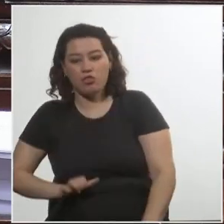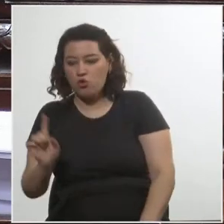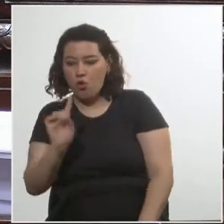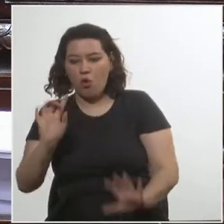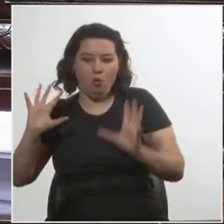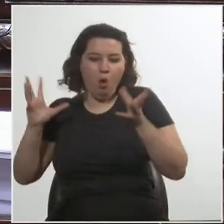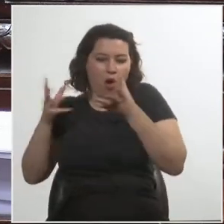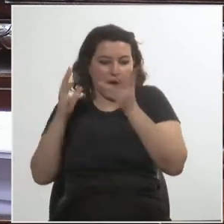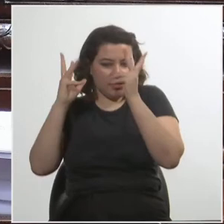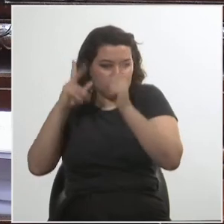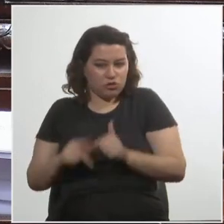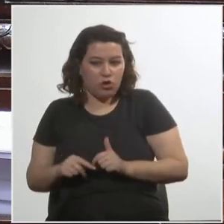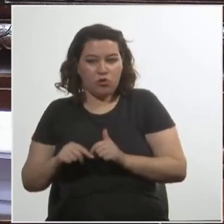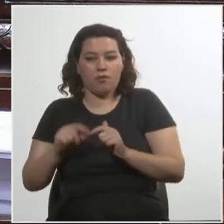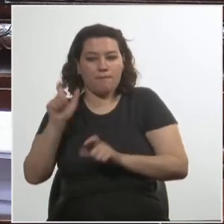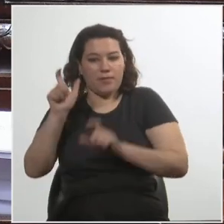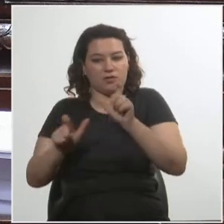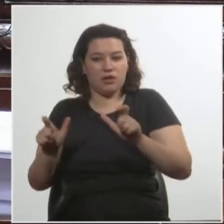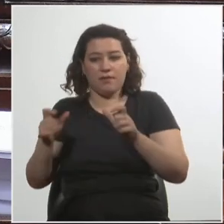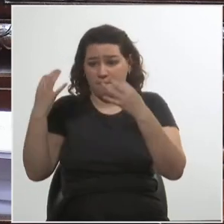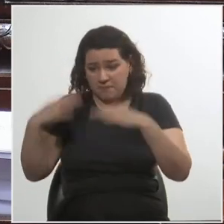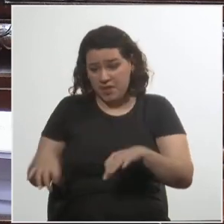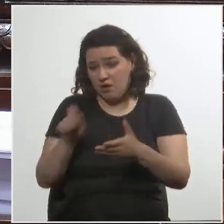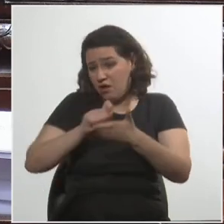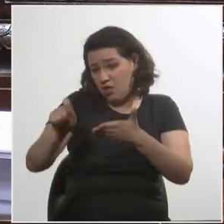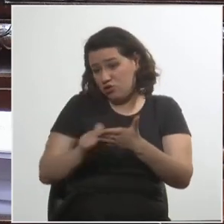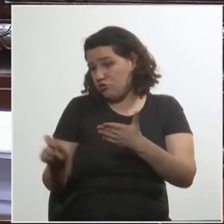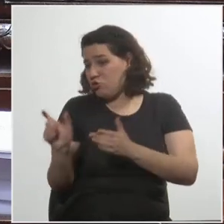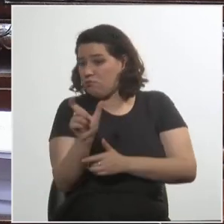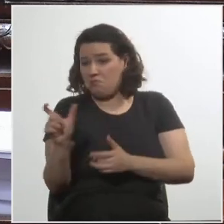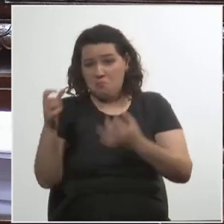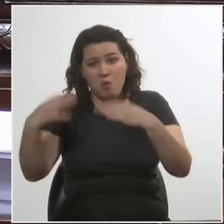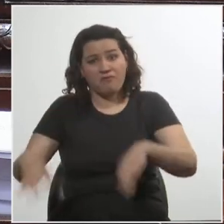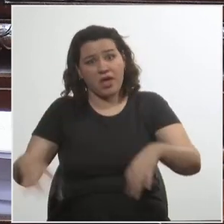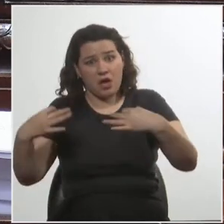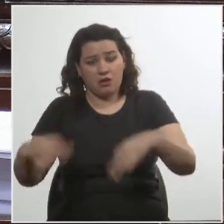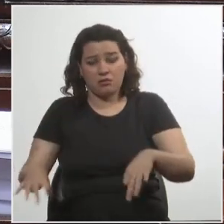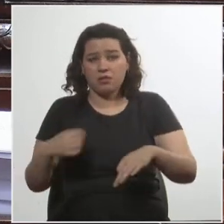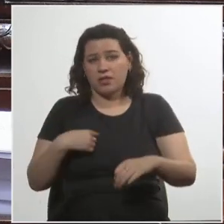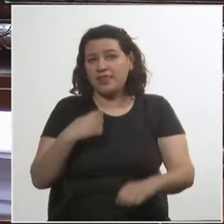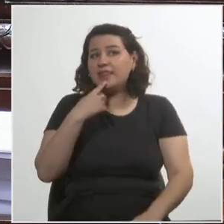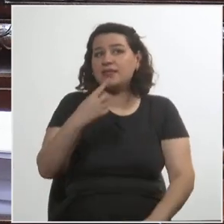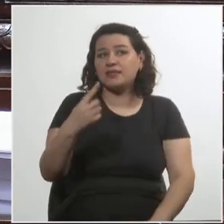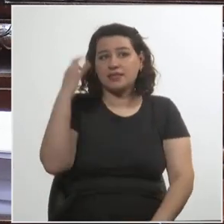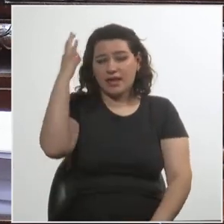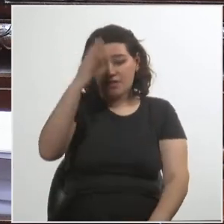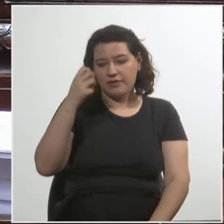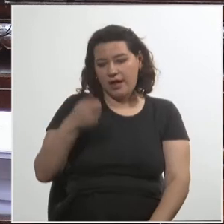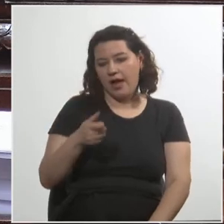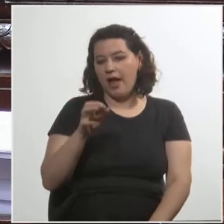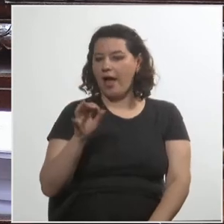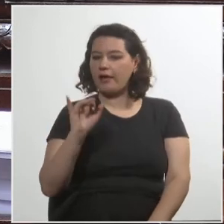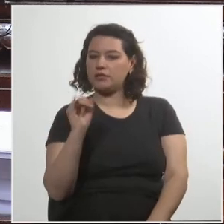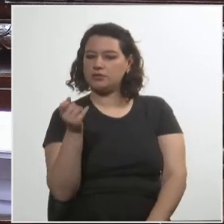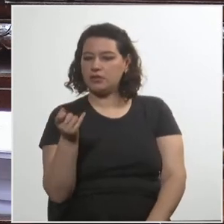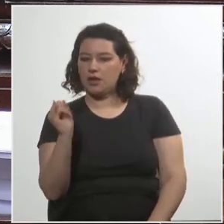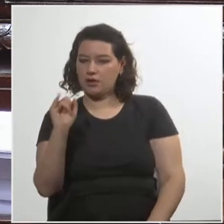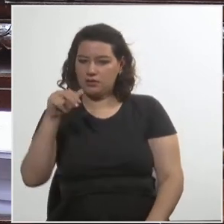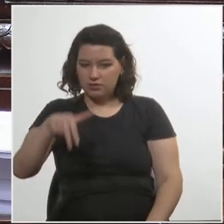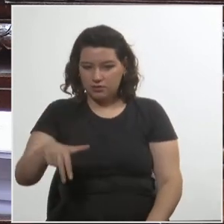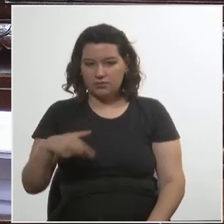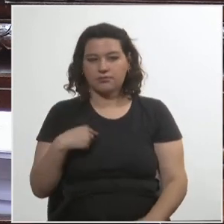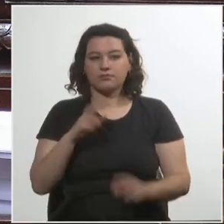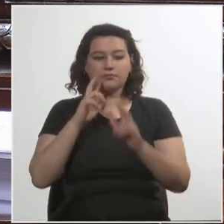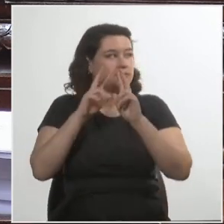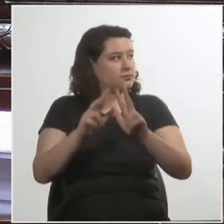organizaciones Como así lo indica correctamente la redacción muy bien Nos indicaba la senadora hacia ahí que